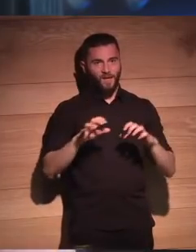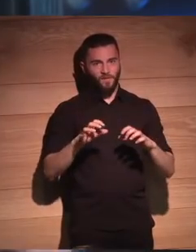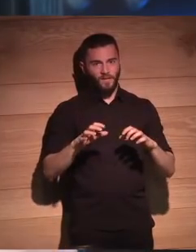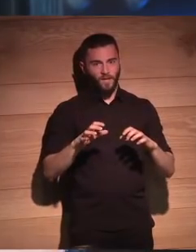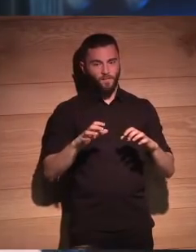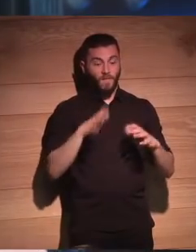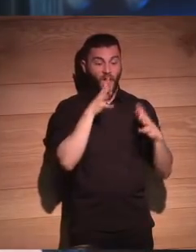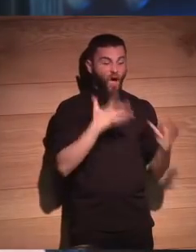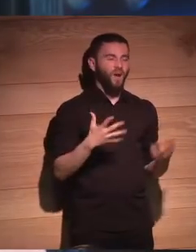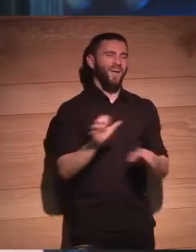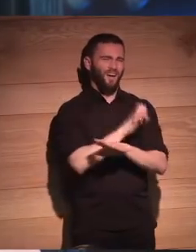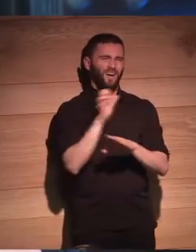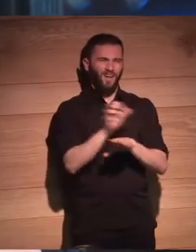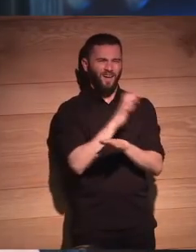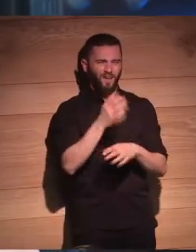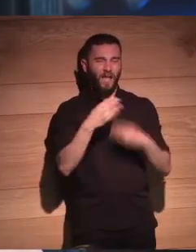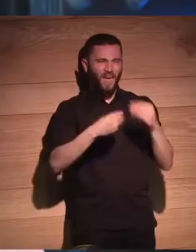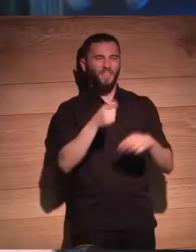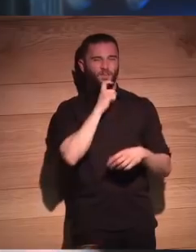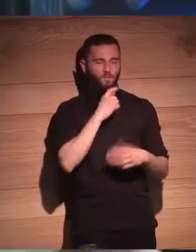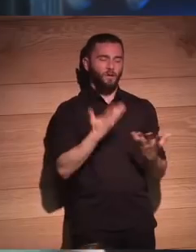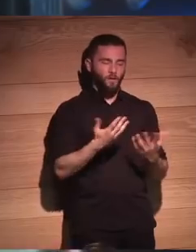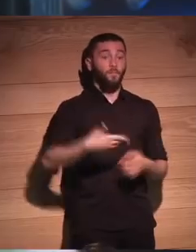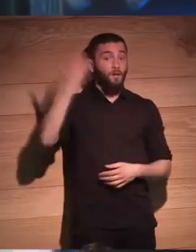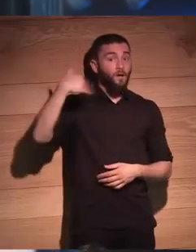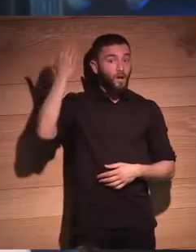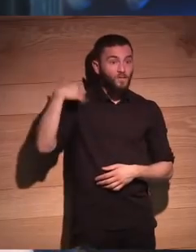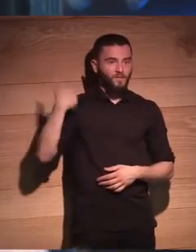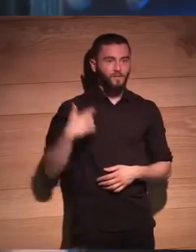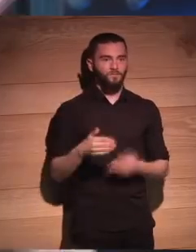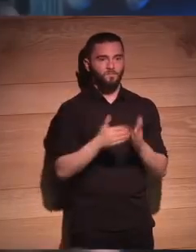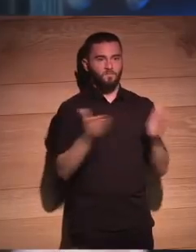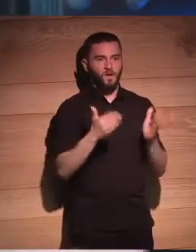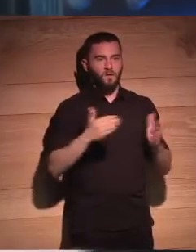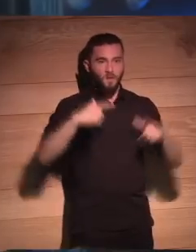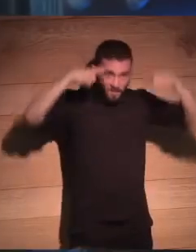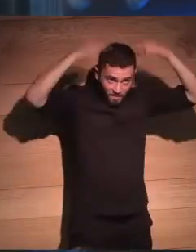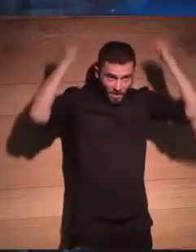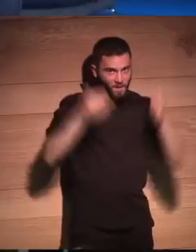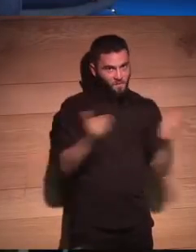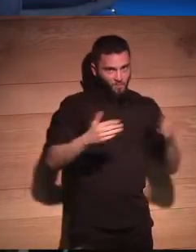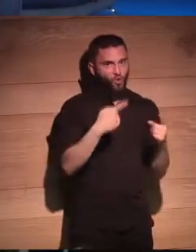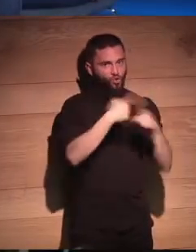¿no? Respecto a cómo se hacen las cosas, pero al final Batman ha sido pionero en muchas cosas, y ya está.